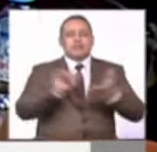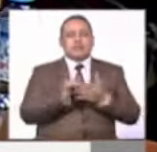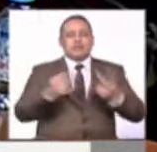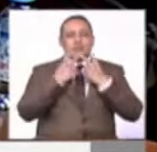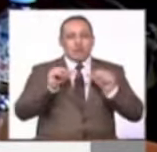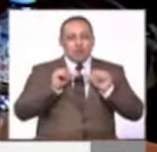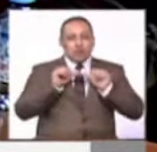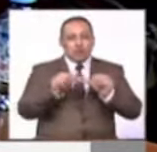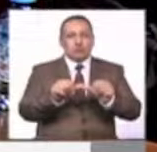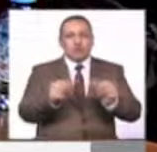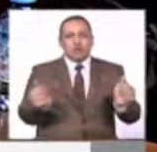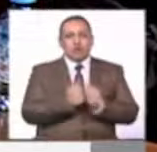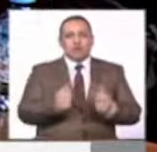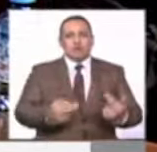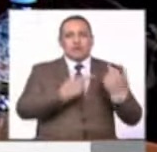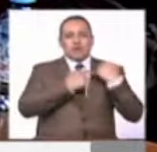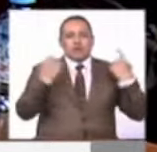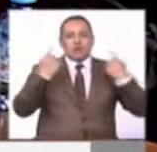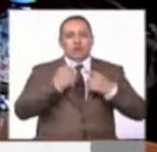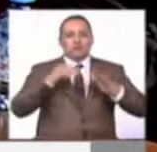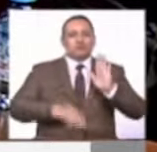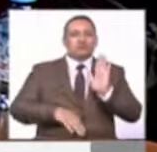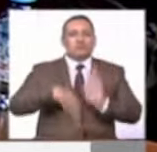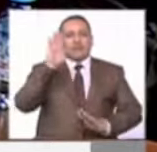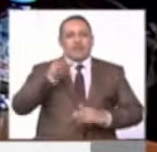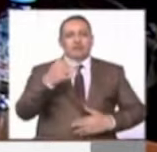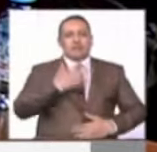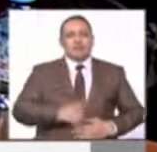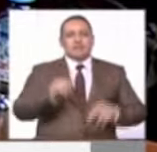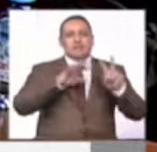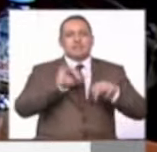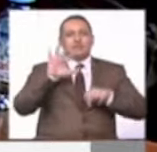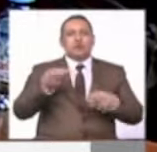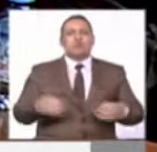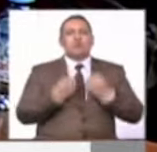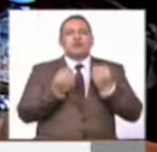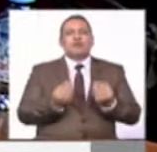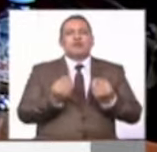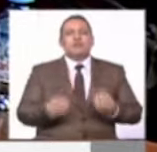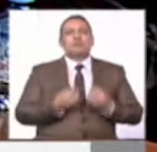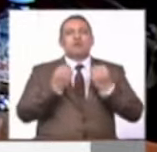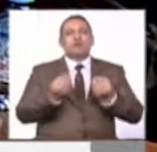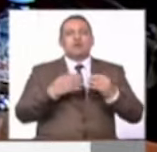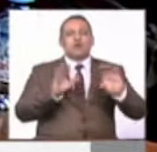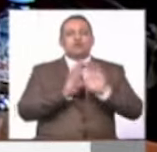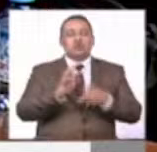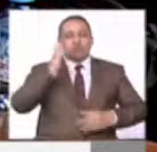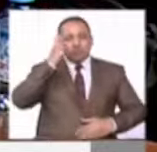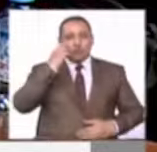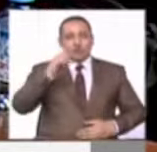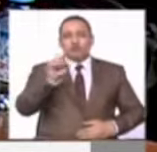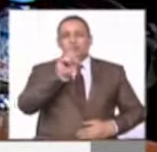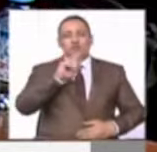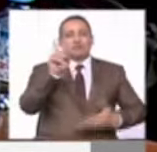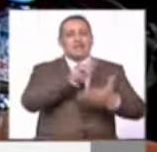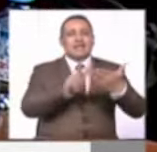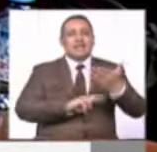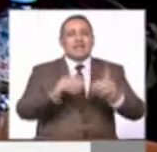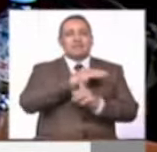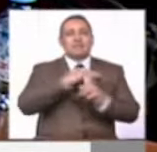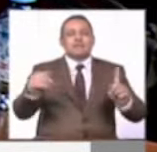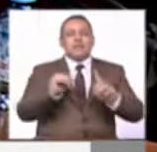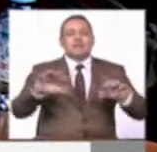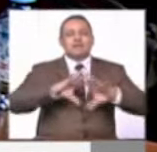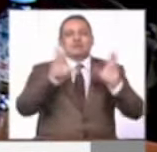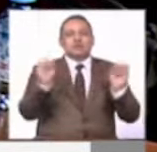permanecía en el cargo hasta superando los 75 años por qué Porque la Constitución no se lee a media se lee en